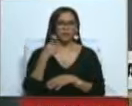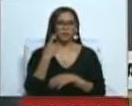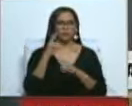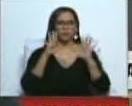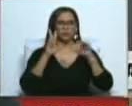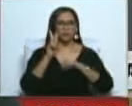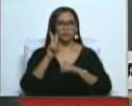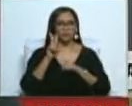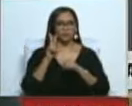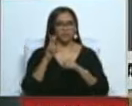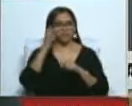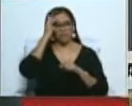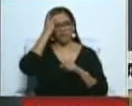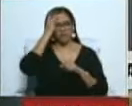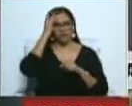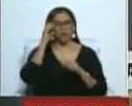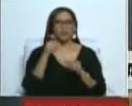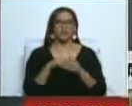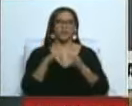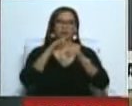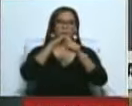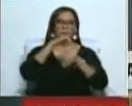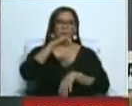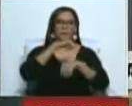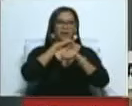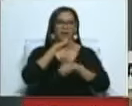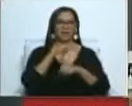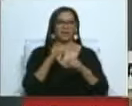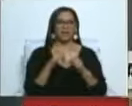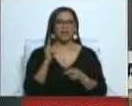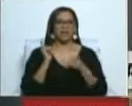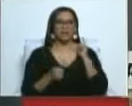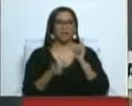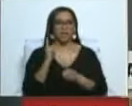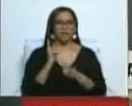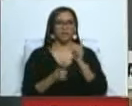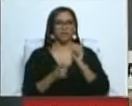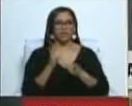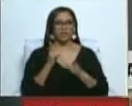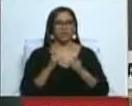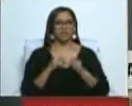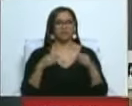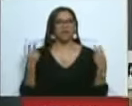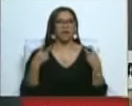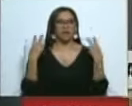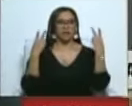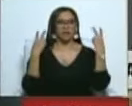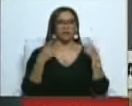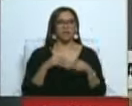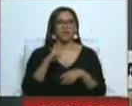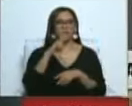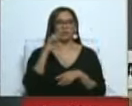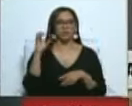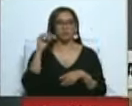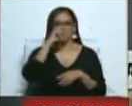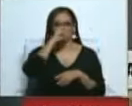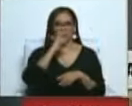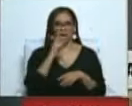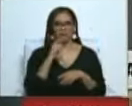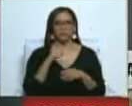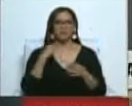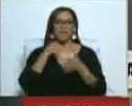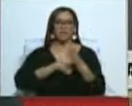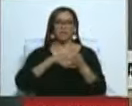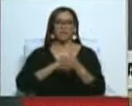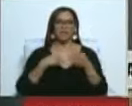febrero iban a bombardear allá en el desfile de la victoria. Eran los 200 años de la batalla de la